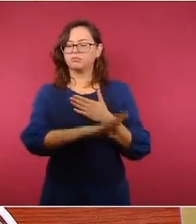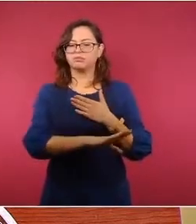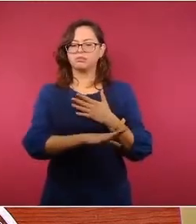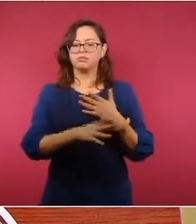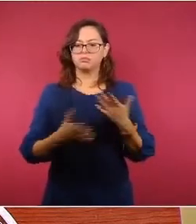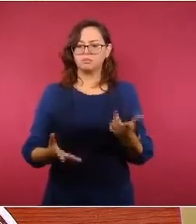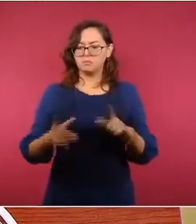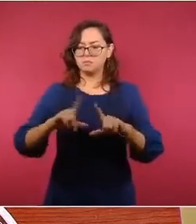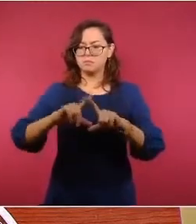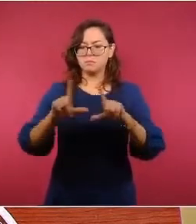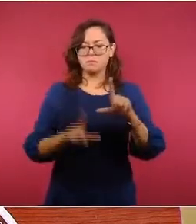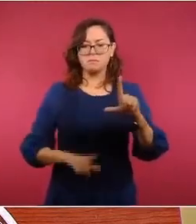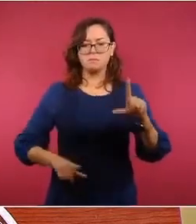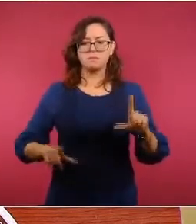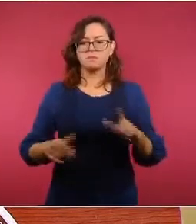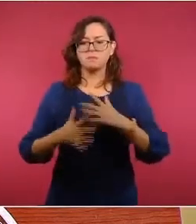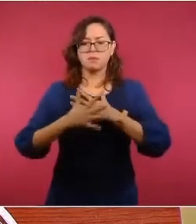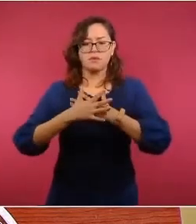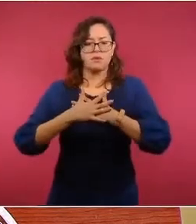amoroso,